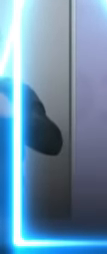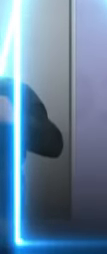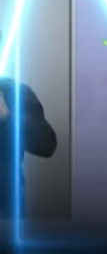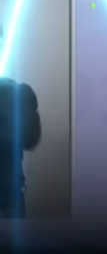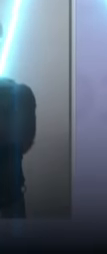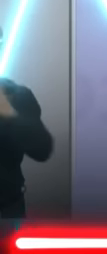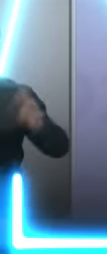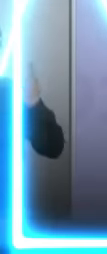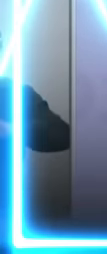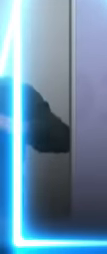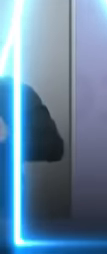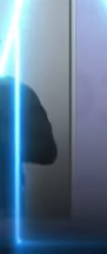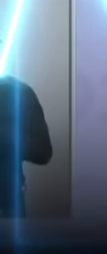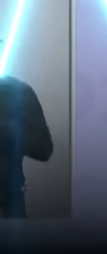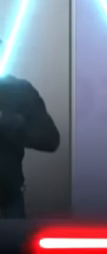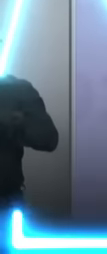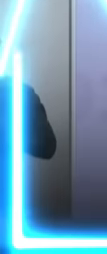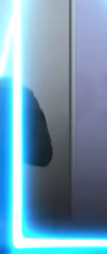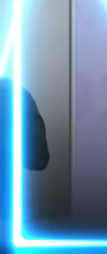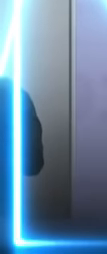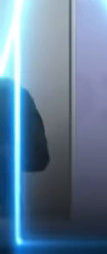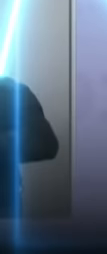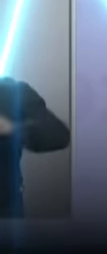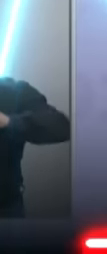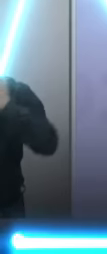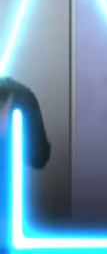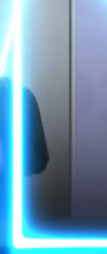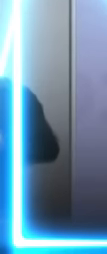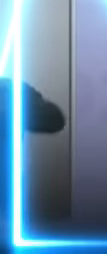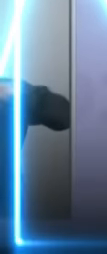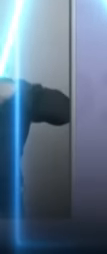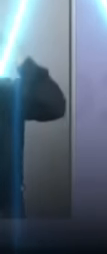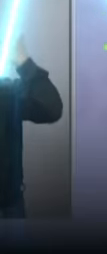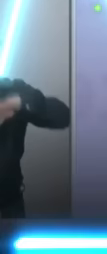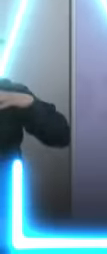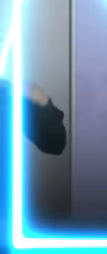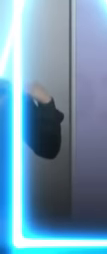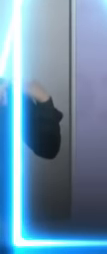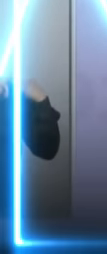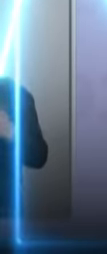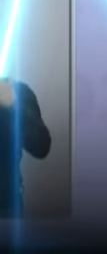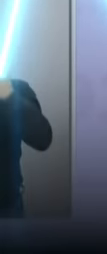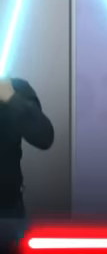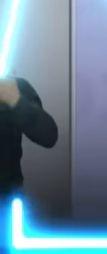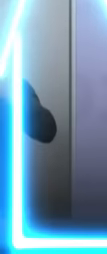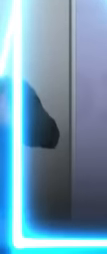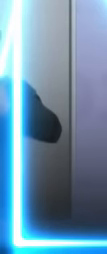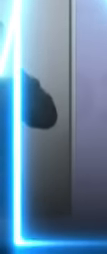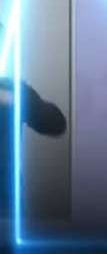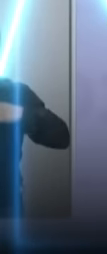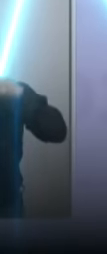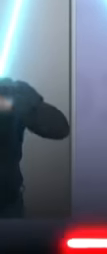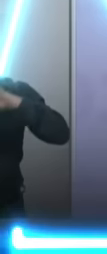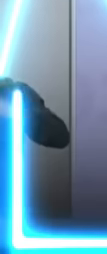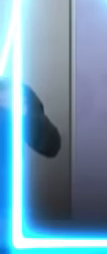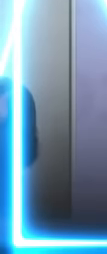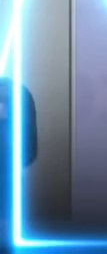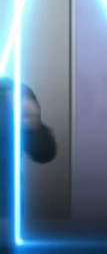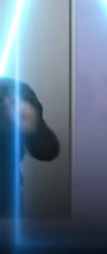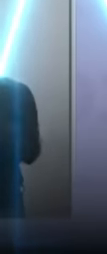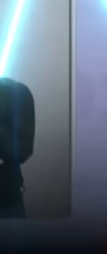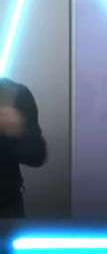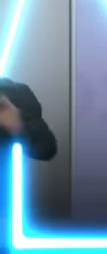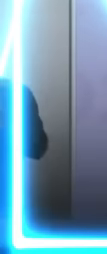que han vivido esa presión. Les recuerdo que nosotros venimos de una larga historia de lucha por la democracia, para lograr que el pueblo pueda decidir